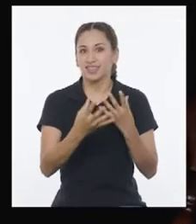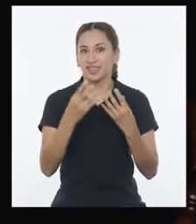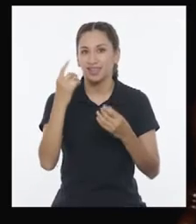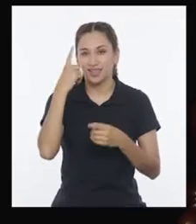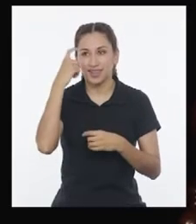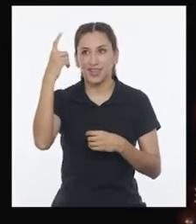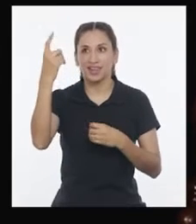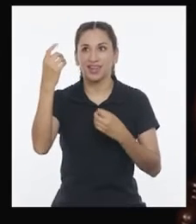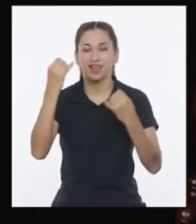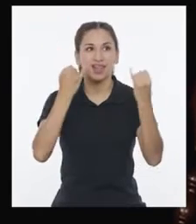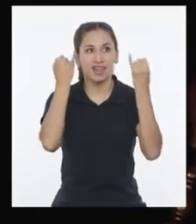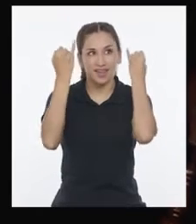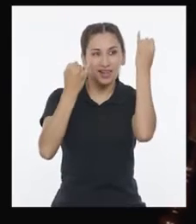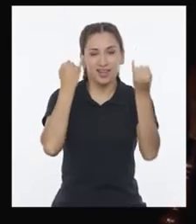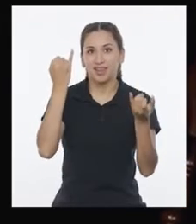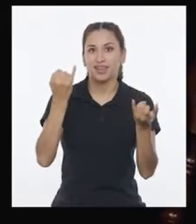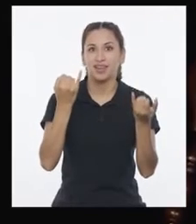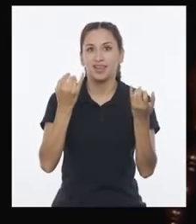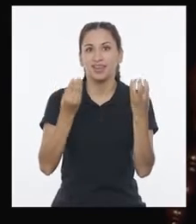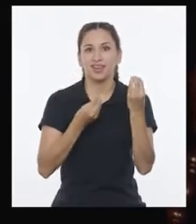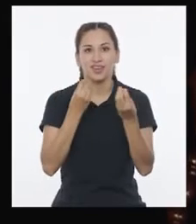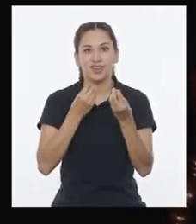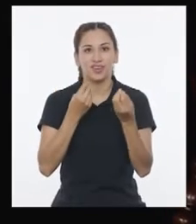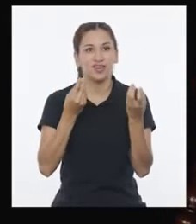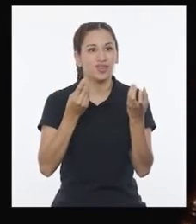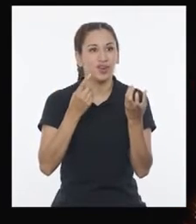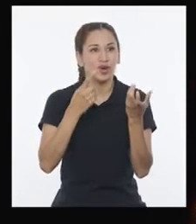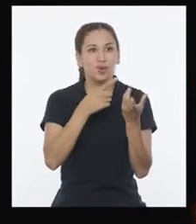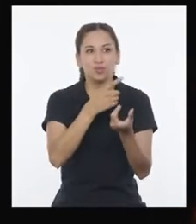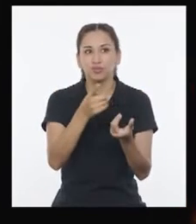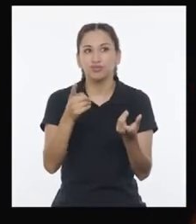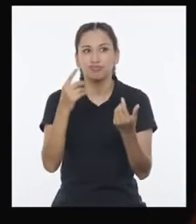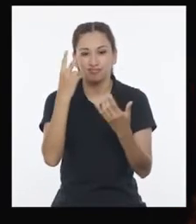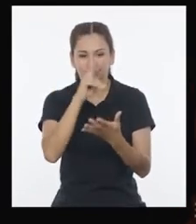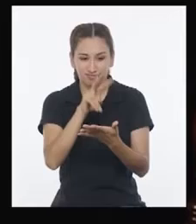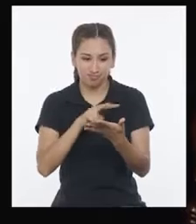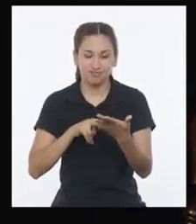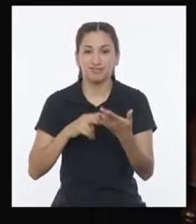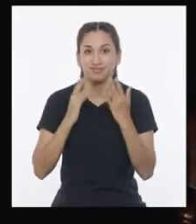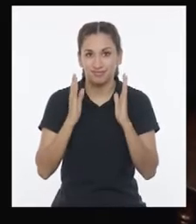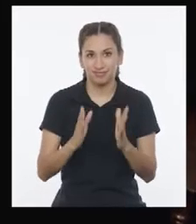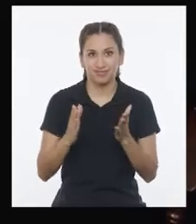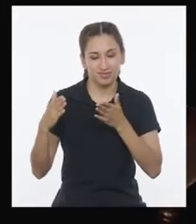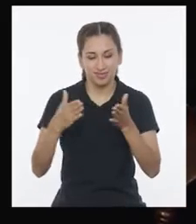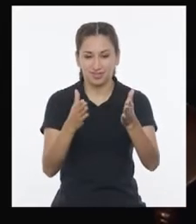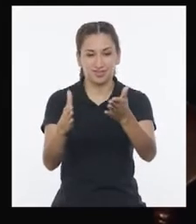imaginar, soñar y continuar nuestro camino como lectoras y lectores.